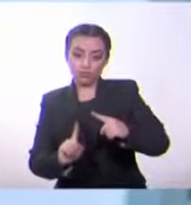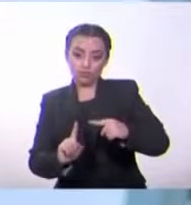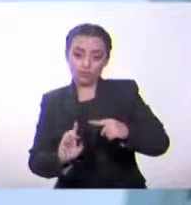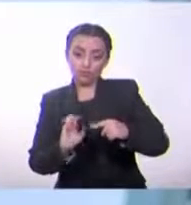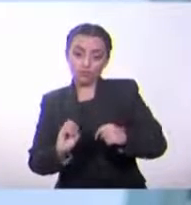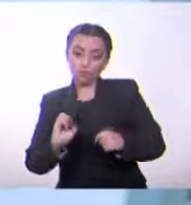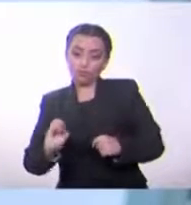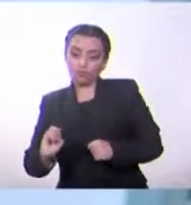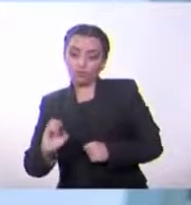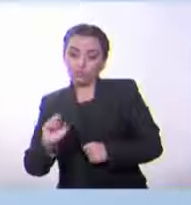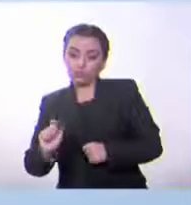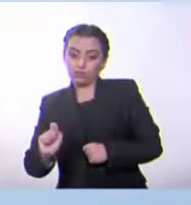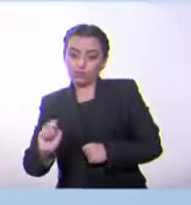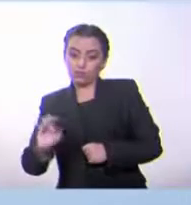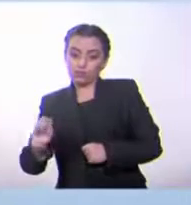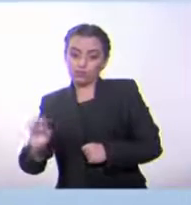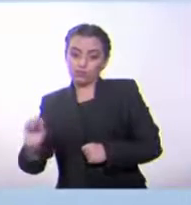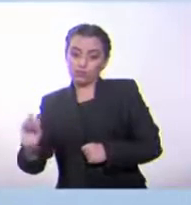0.00022.